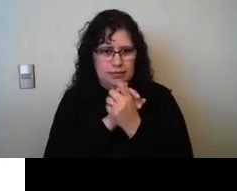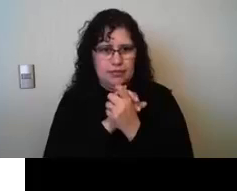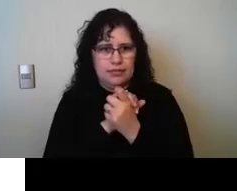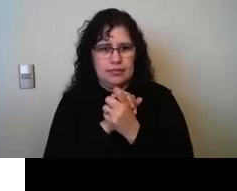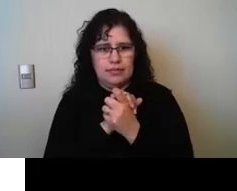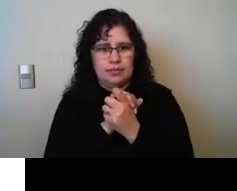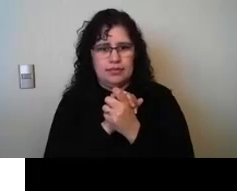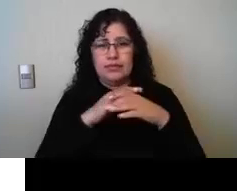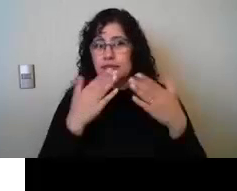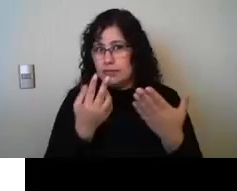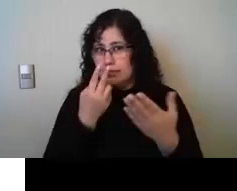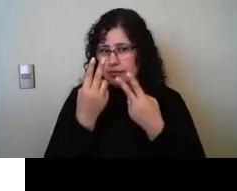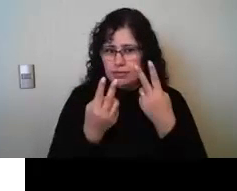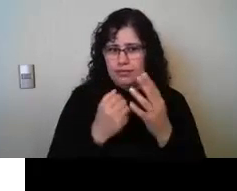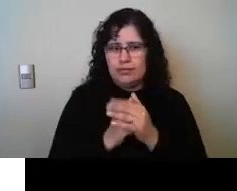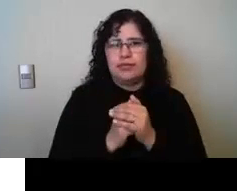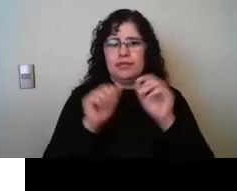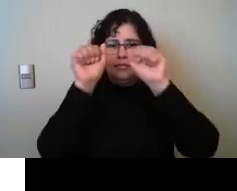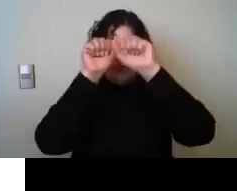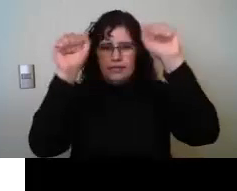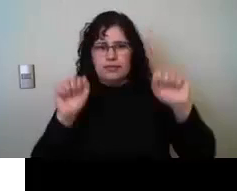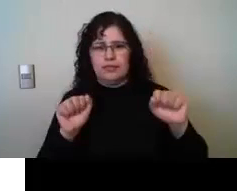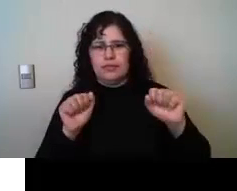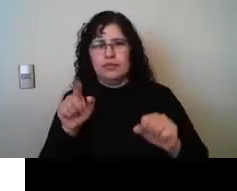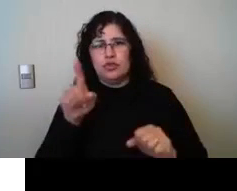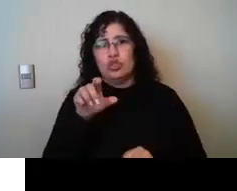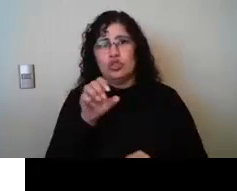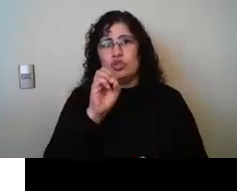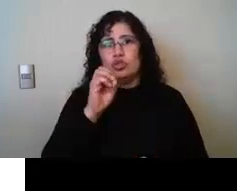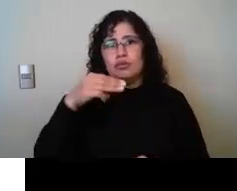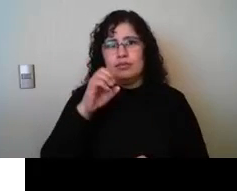Vamos a pasar al sistema somestésico.